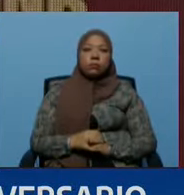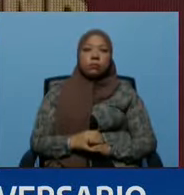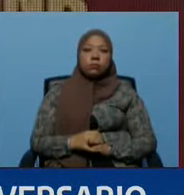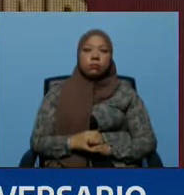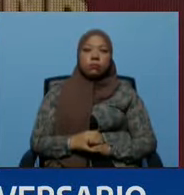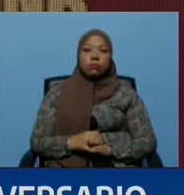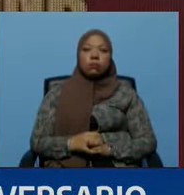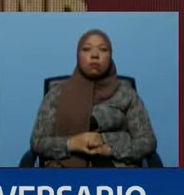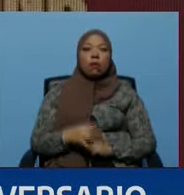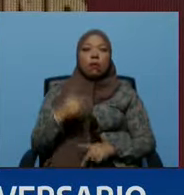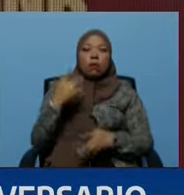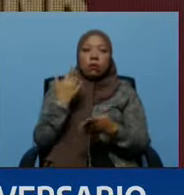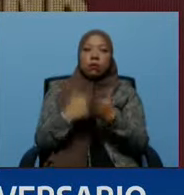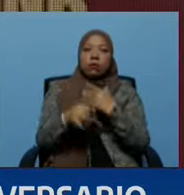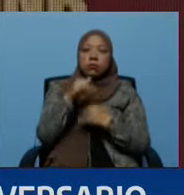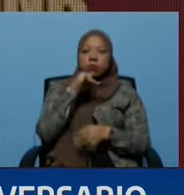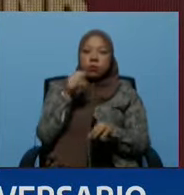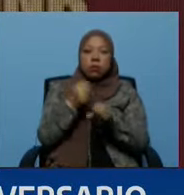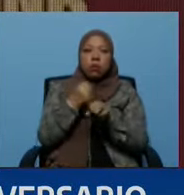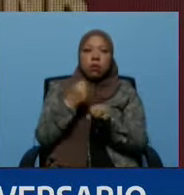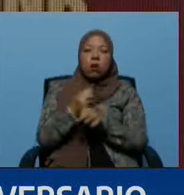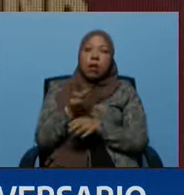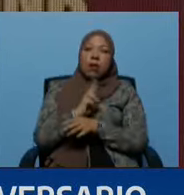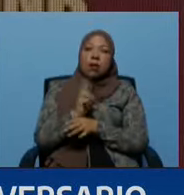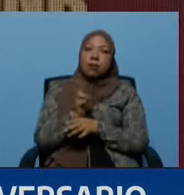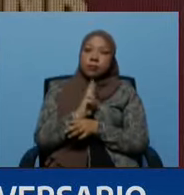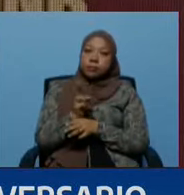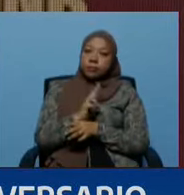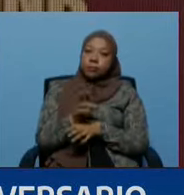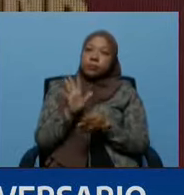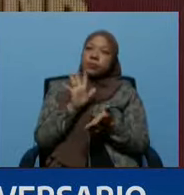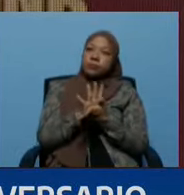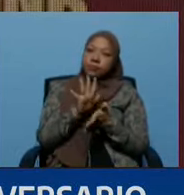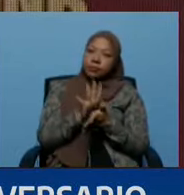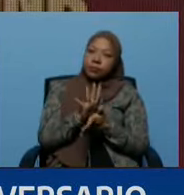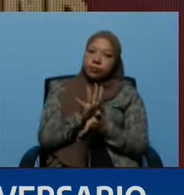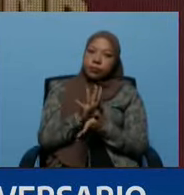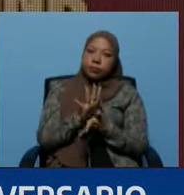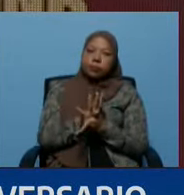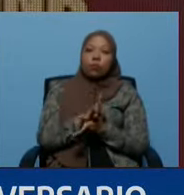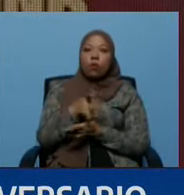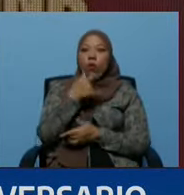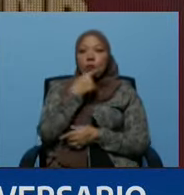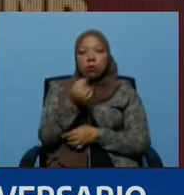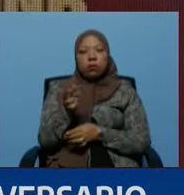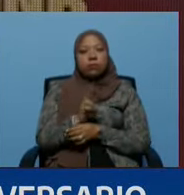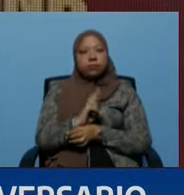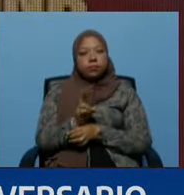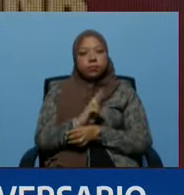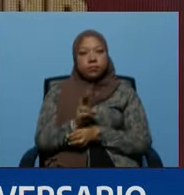Una reacción rápida, serena, muy serena,